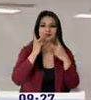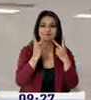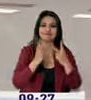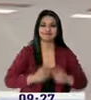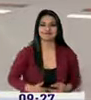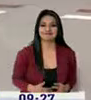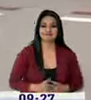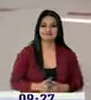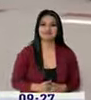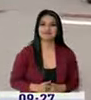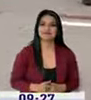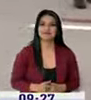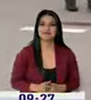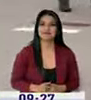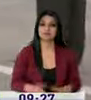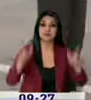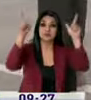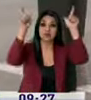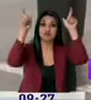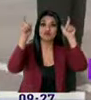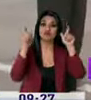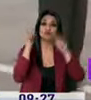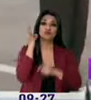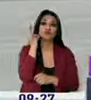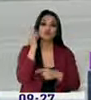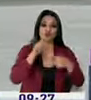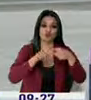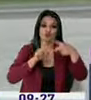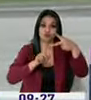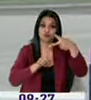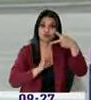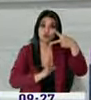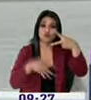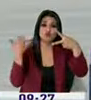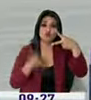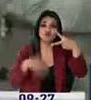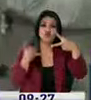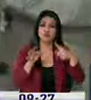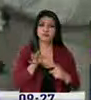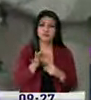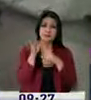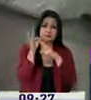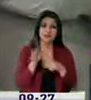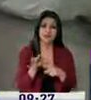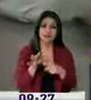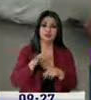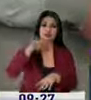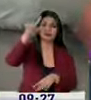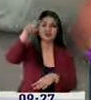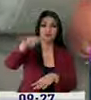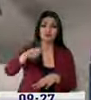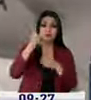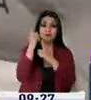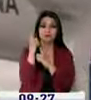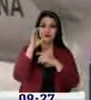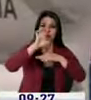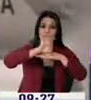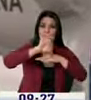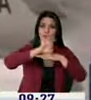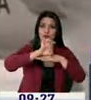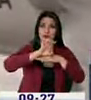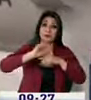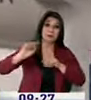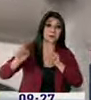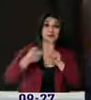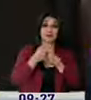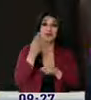Veamos. La graduación e incorporación de Estefanía y Vanessa marcaron un hecho histórico dentro de la aviación militar, al convertirse